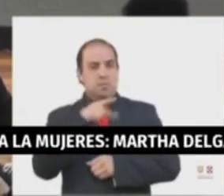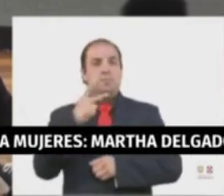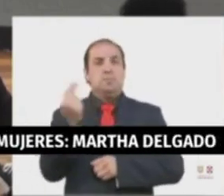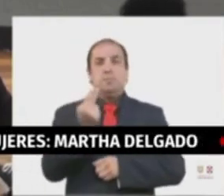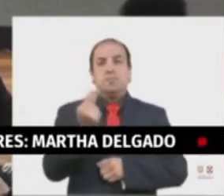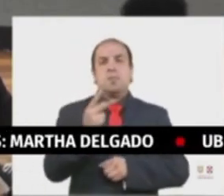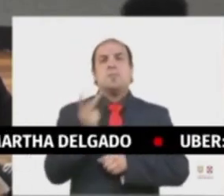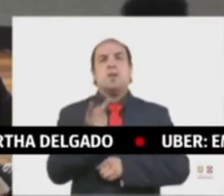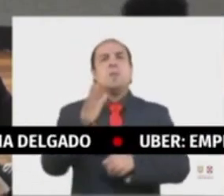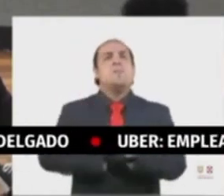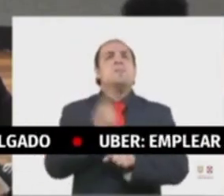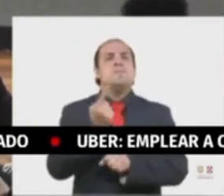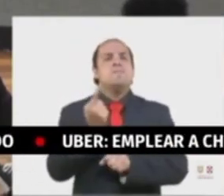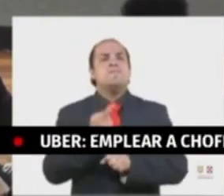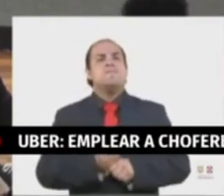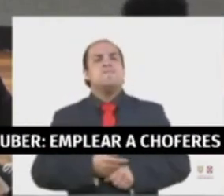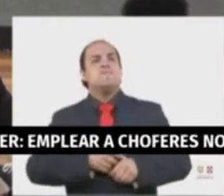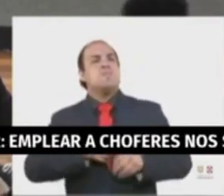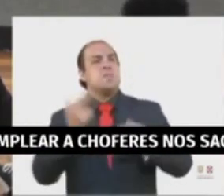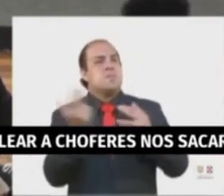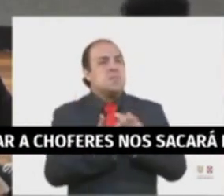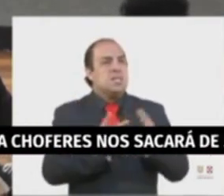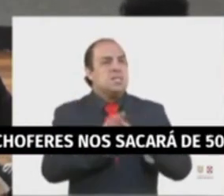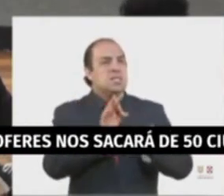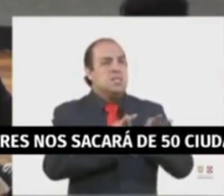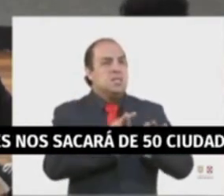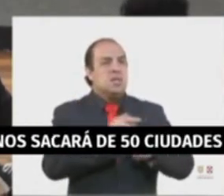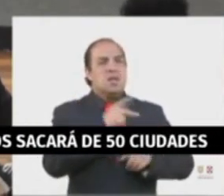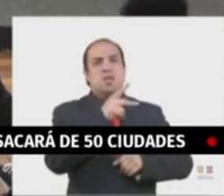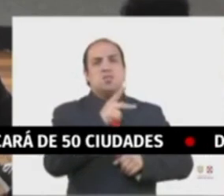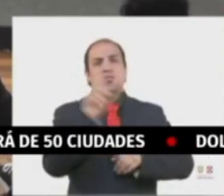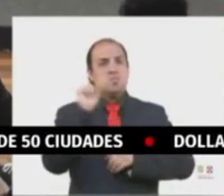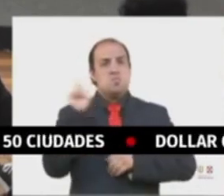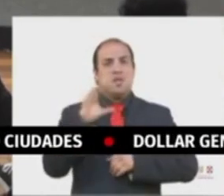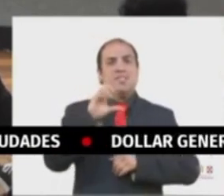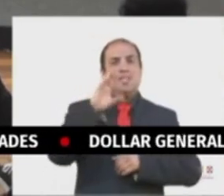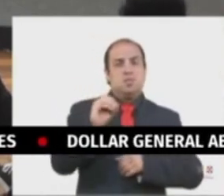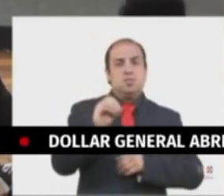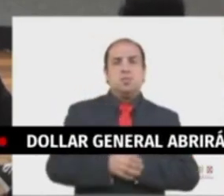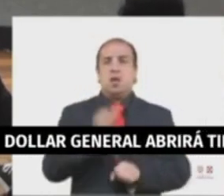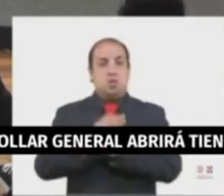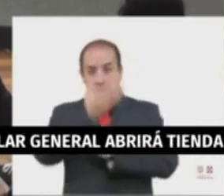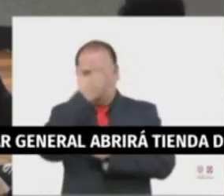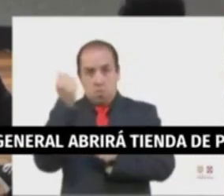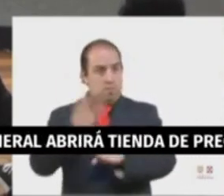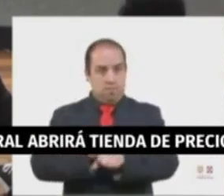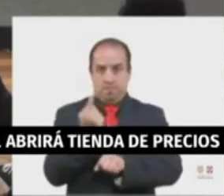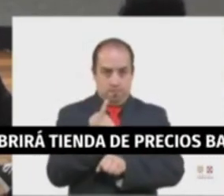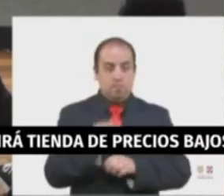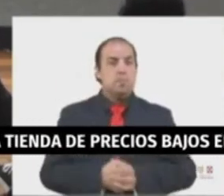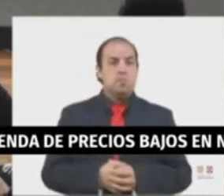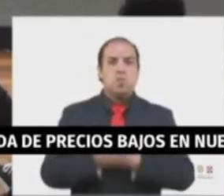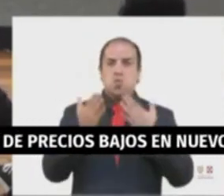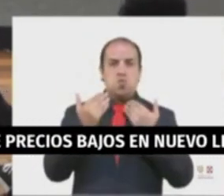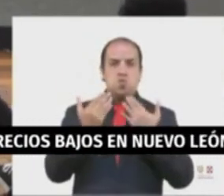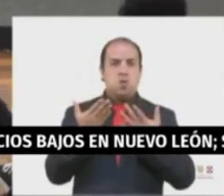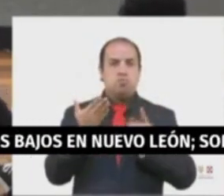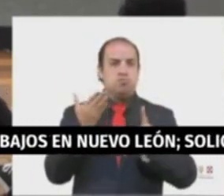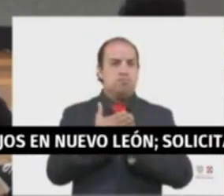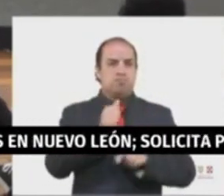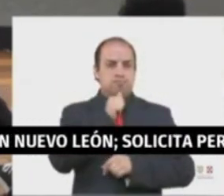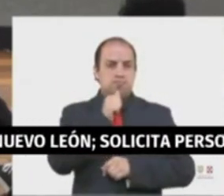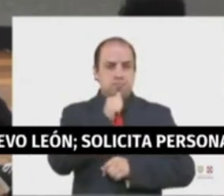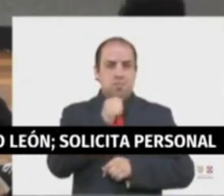necesario preguntar, ¿el móvil de este intento de homicidio está relacionado con la profesión de Ciro Gómez Leiva? Al momento no podríamos especular sobre el móvil, no tenemos un móvil